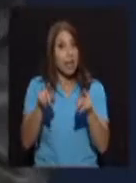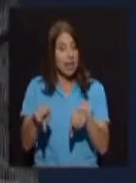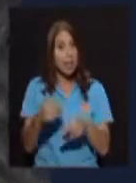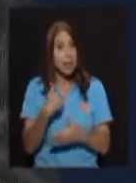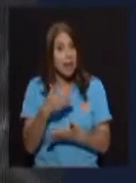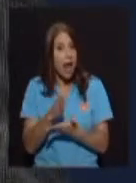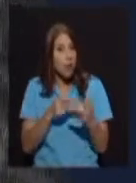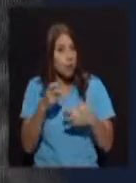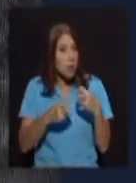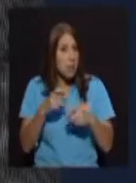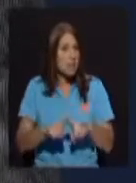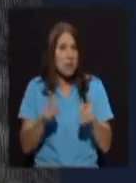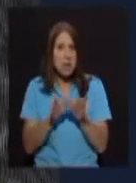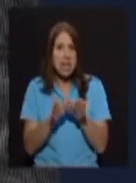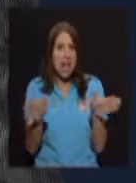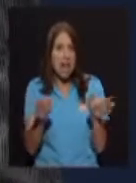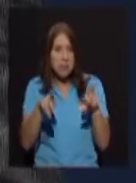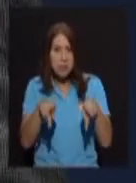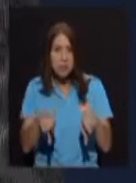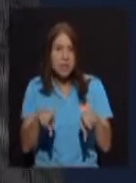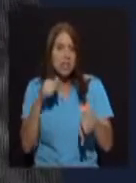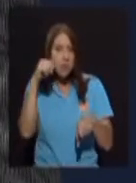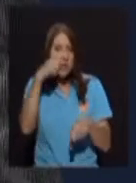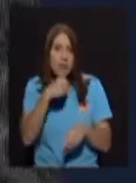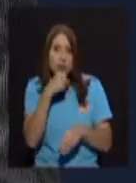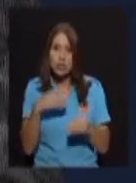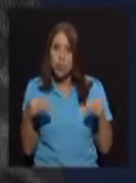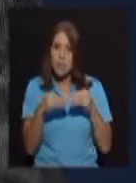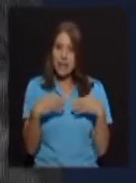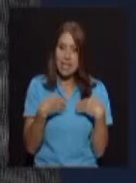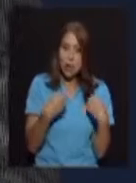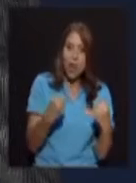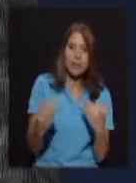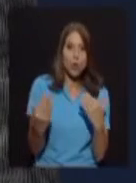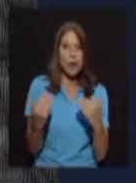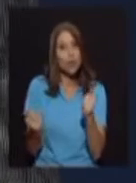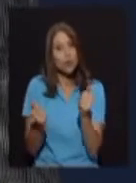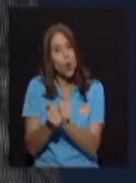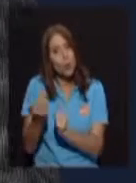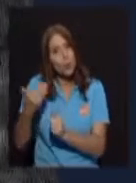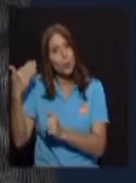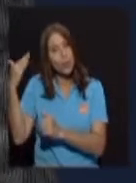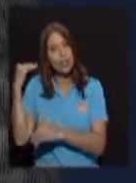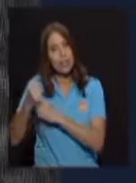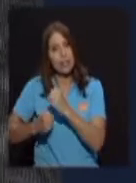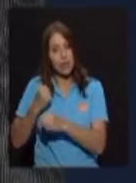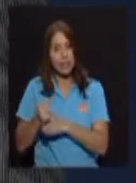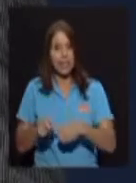algunos problemas, etcétera, pero en general los adultos mayores son mucho más saludables de lo que eran hace unas décadas, por un